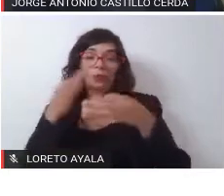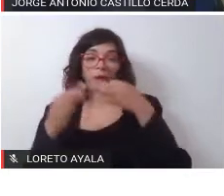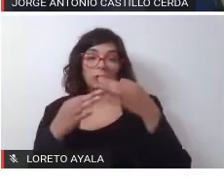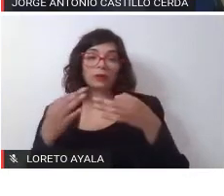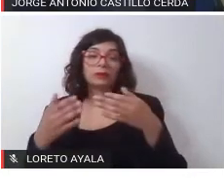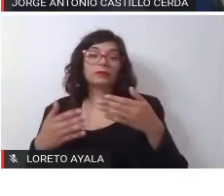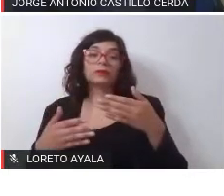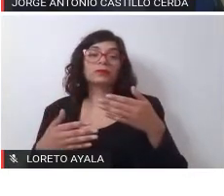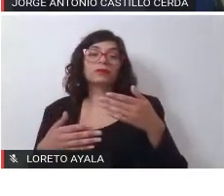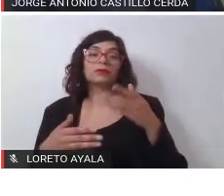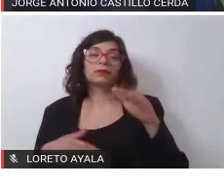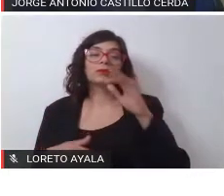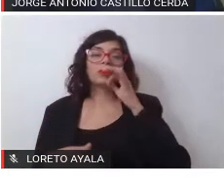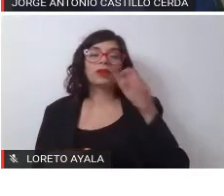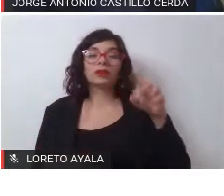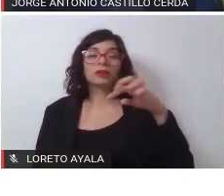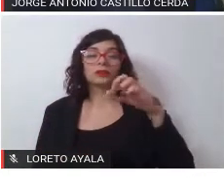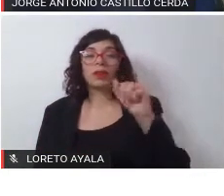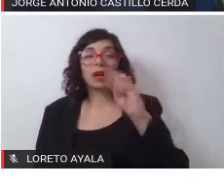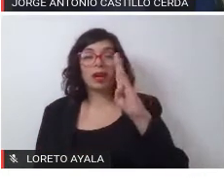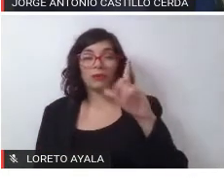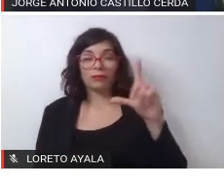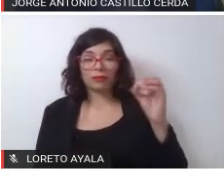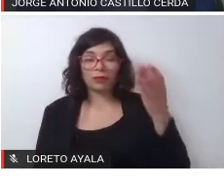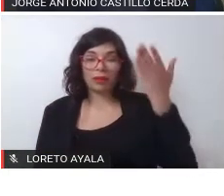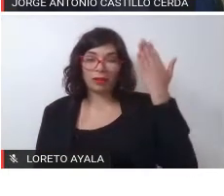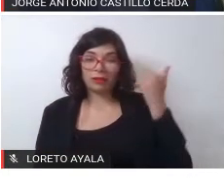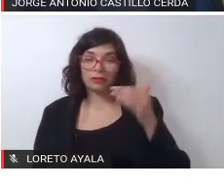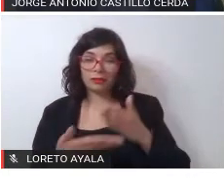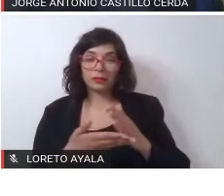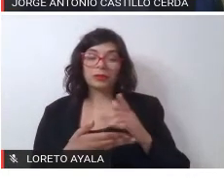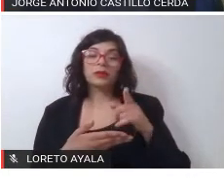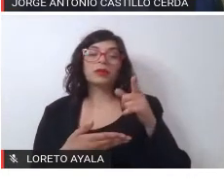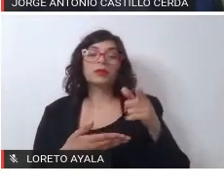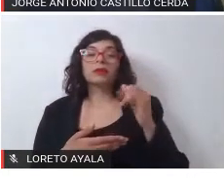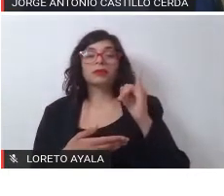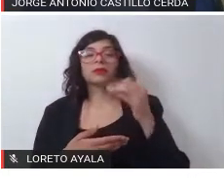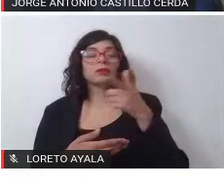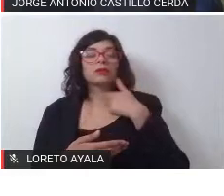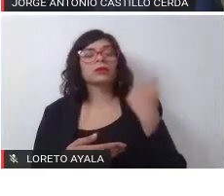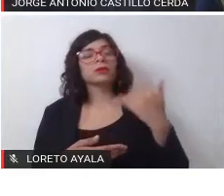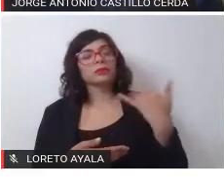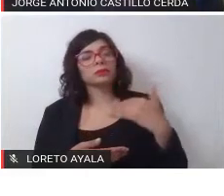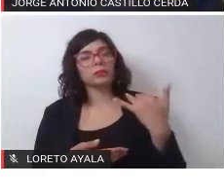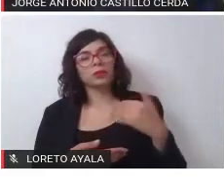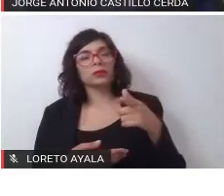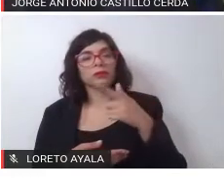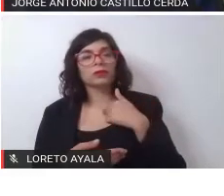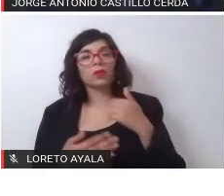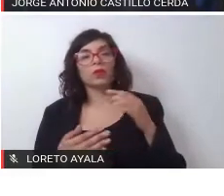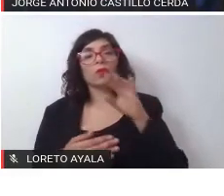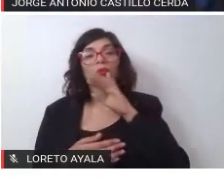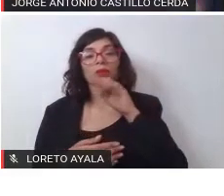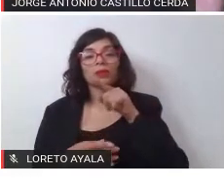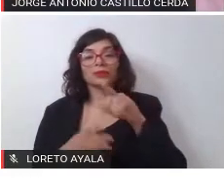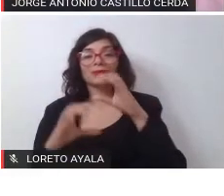decía Pablo en el inicio, se hace necesario igual que usemos el